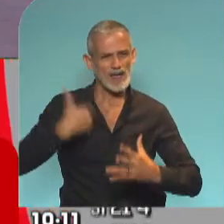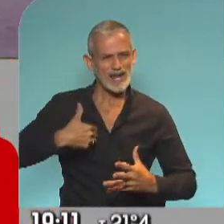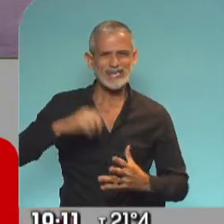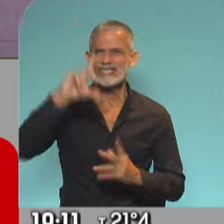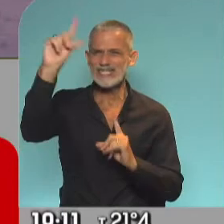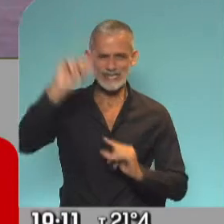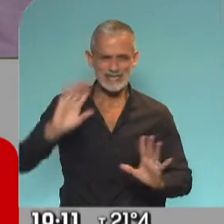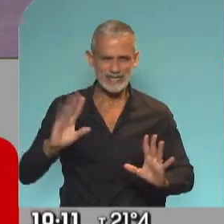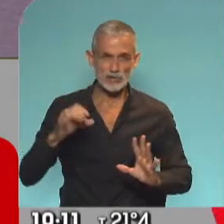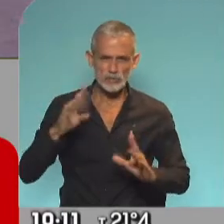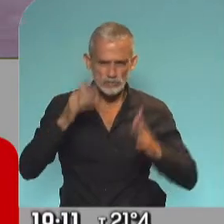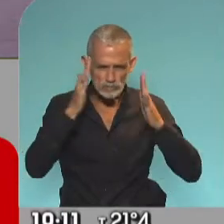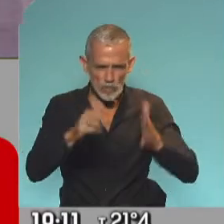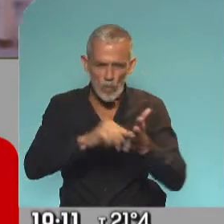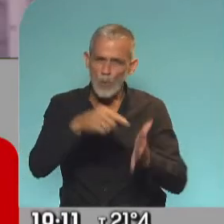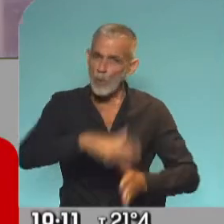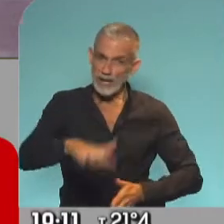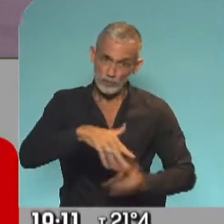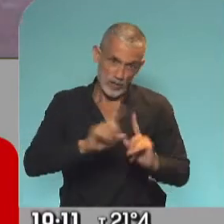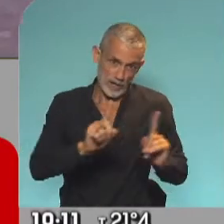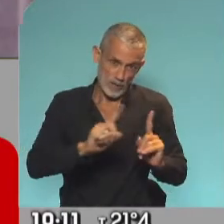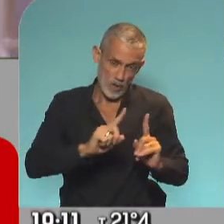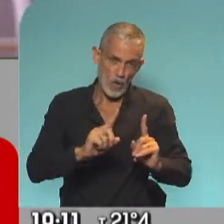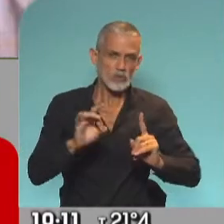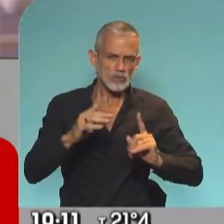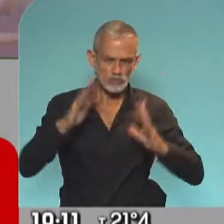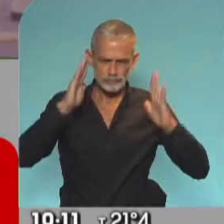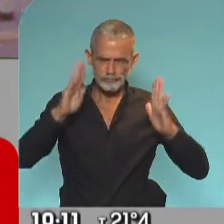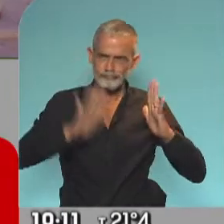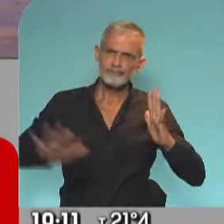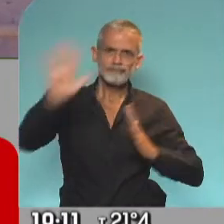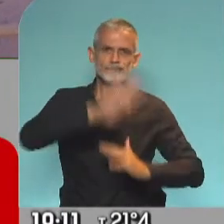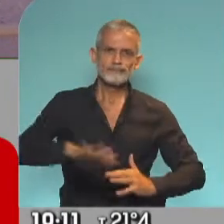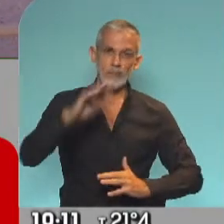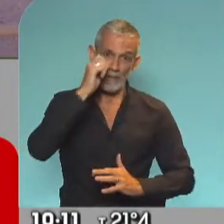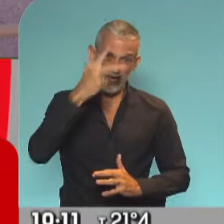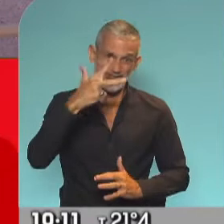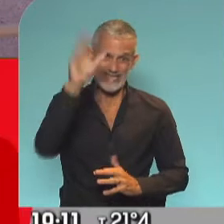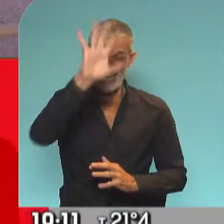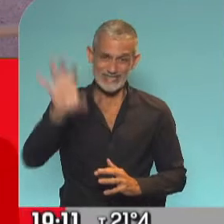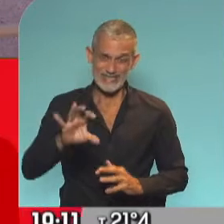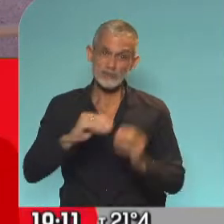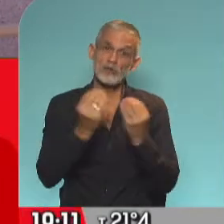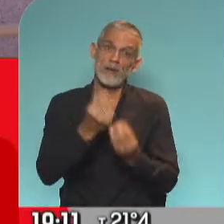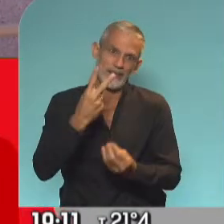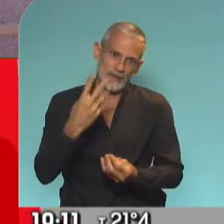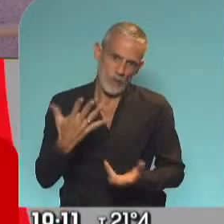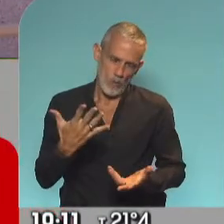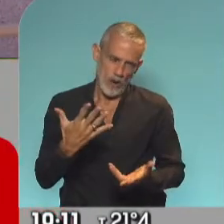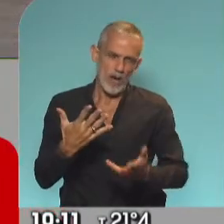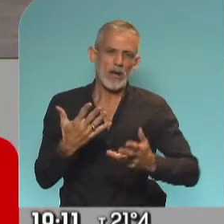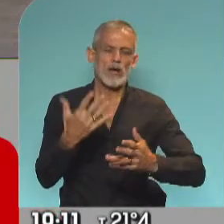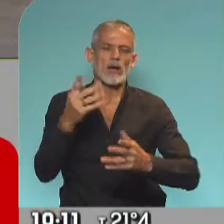solo en una única jurisdicción que es la Ciudad de Buenos Aires, sino en las otras 23 jurisdicciones, las 23 provincias. Tenemos que